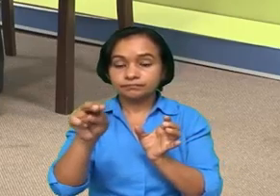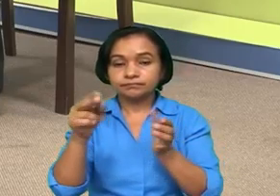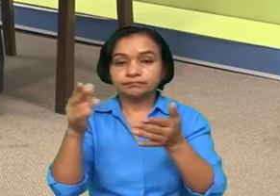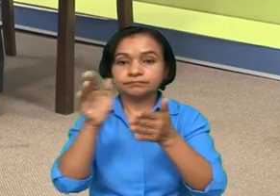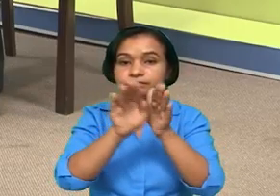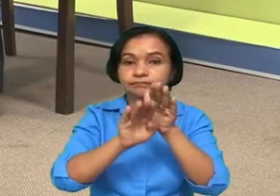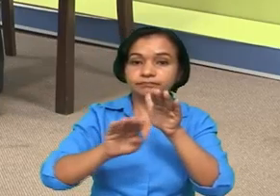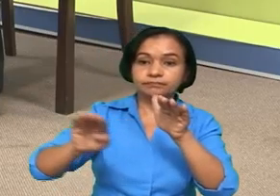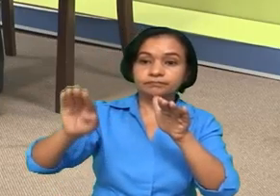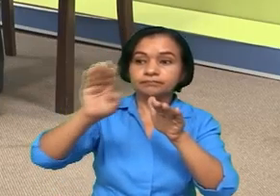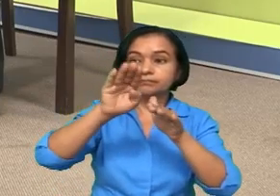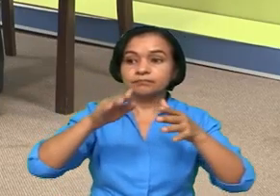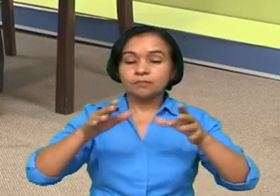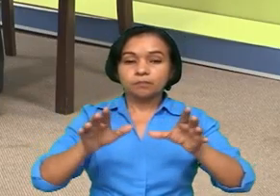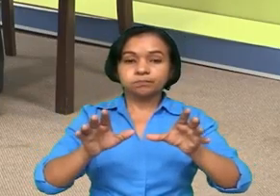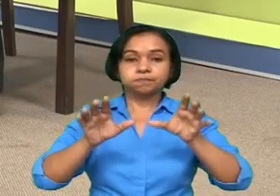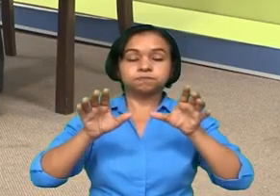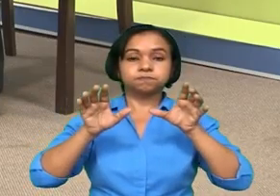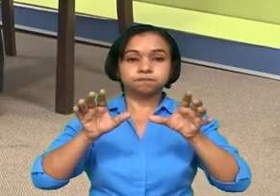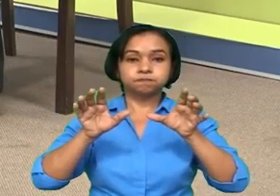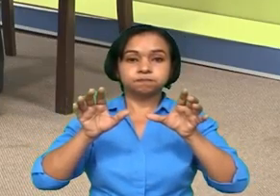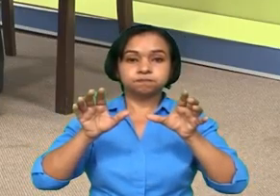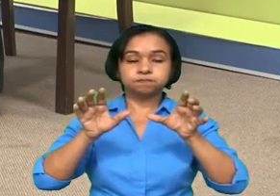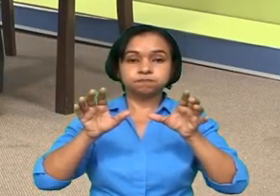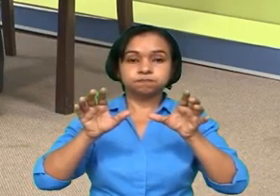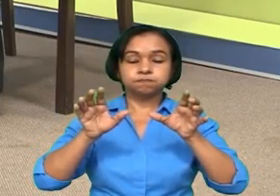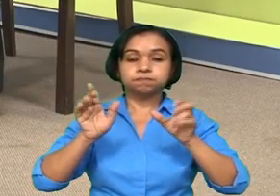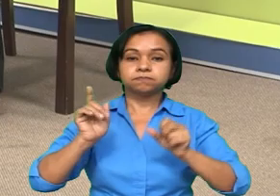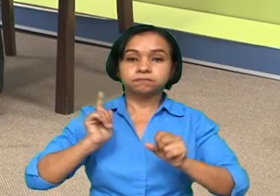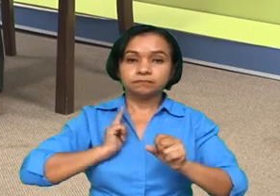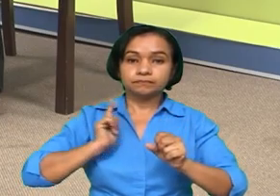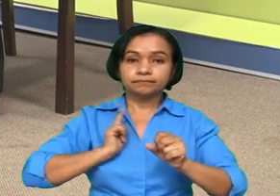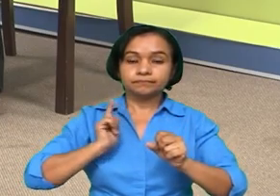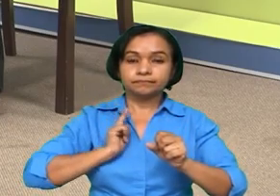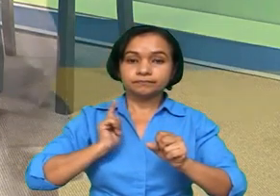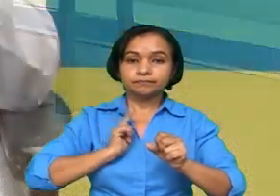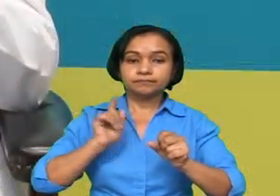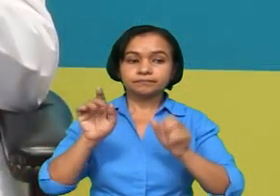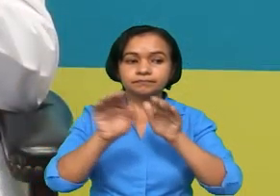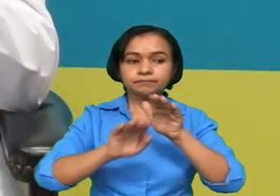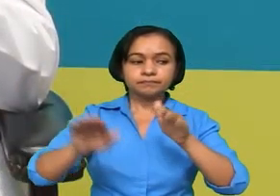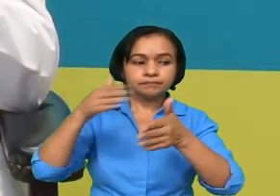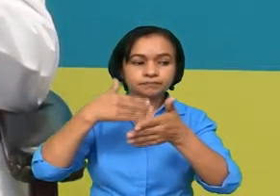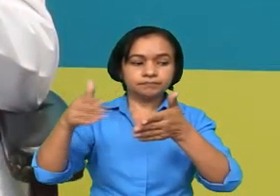demasiado inflamado, entonces se pone, a ver,